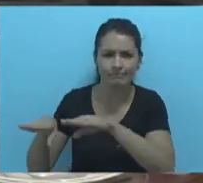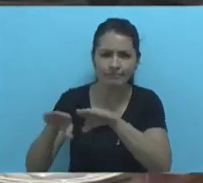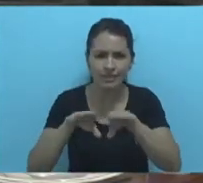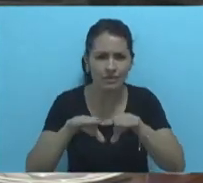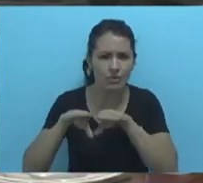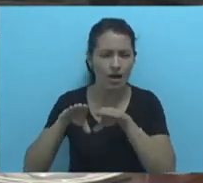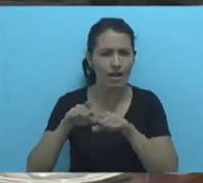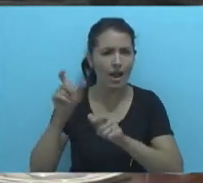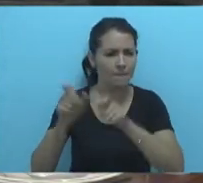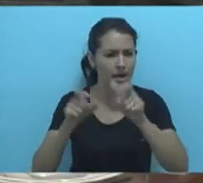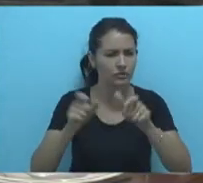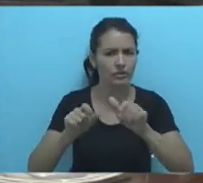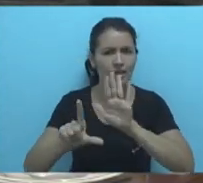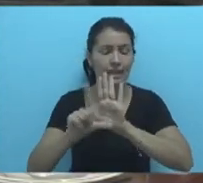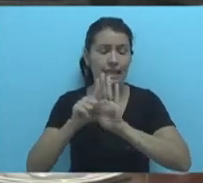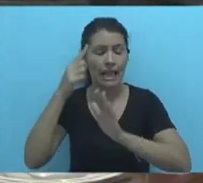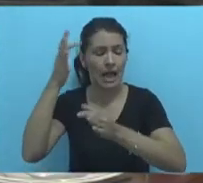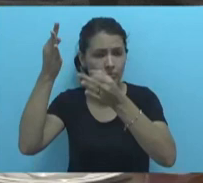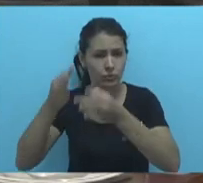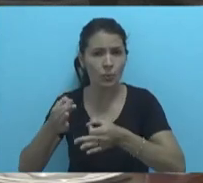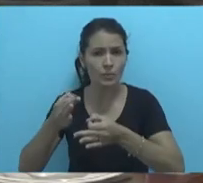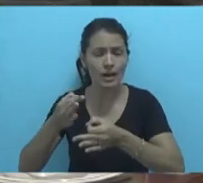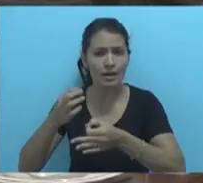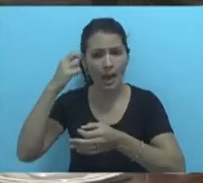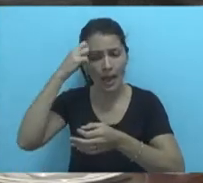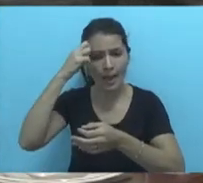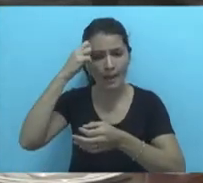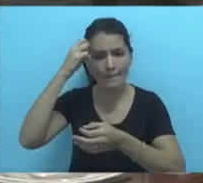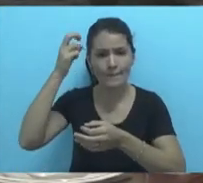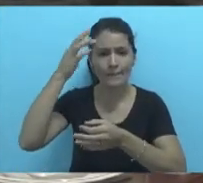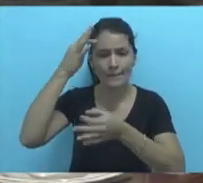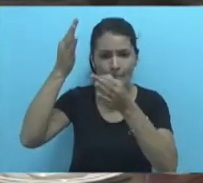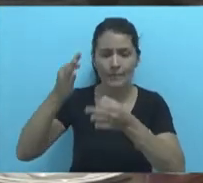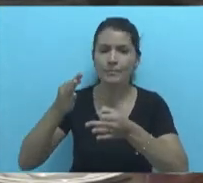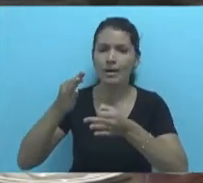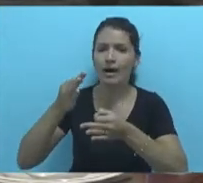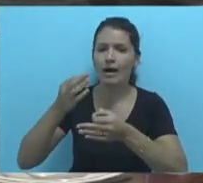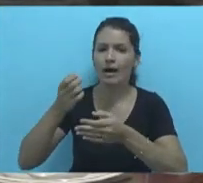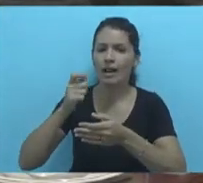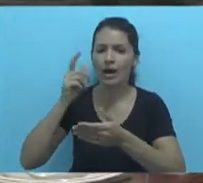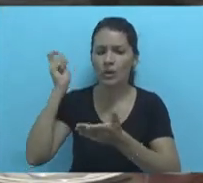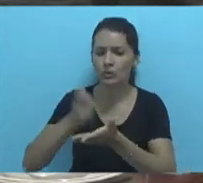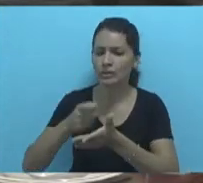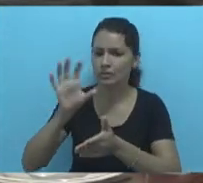ante la ley. Lo que la Corte Suprema de Justicia de la provincia de Santa Fe, con su mayoría automática, ha